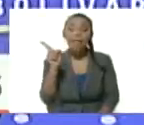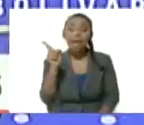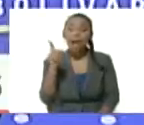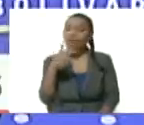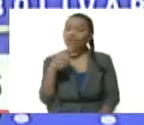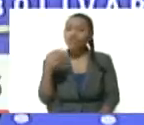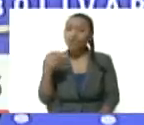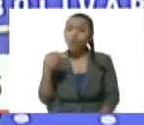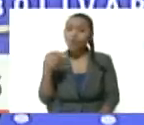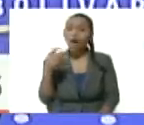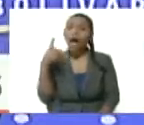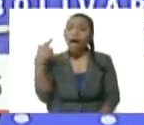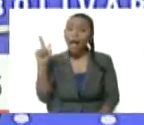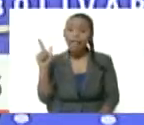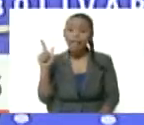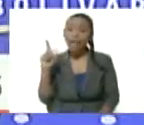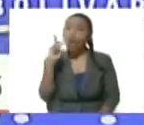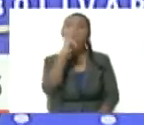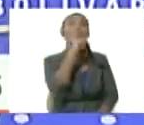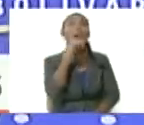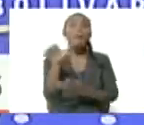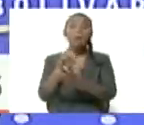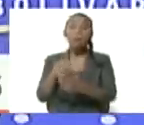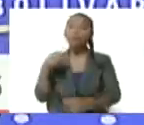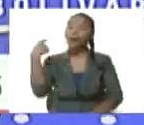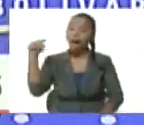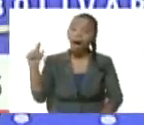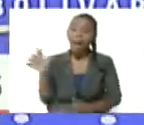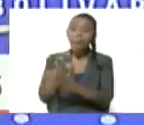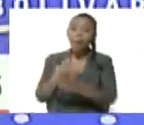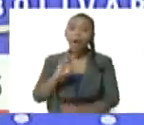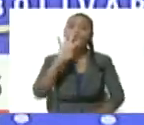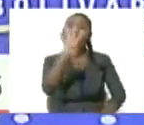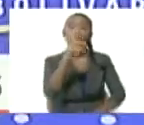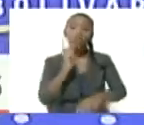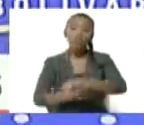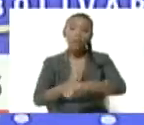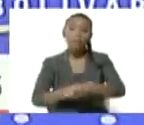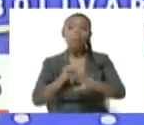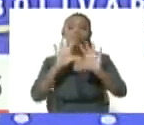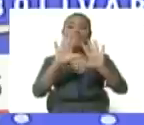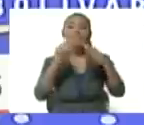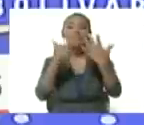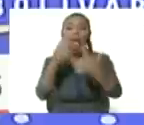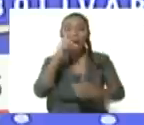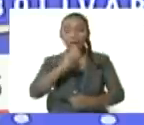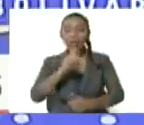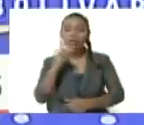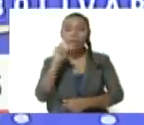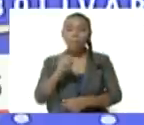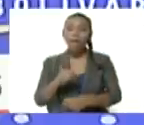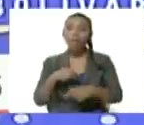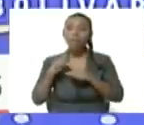de problemas. Tiene 4 periodos, 16 años.